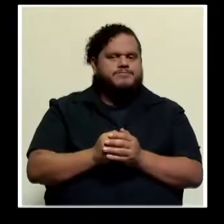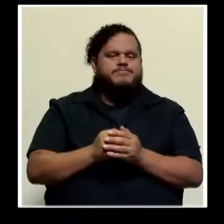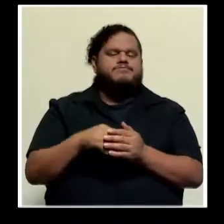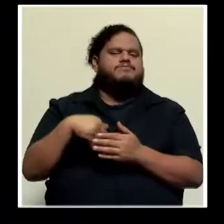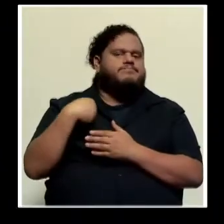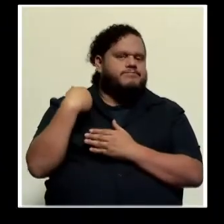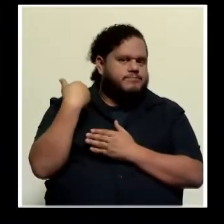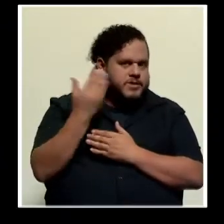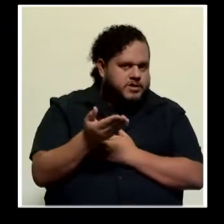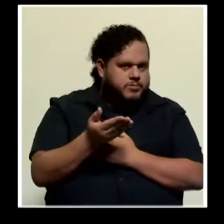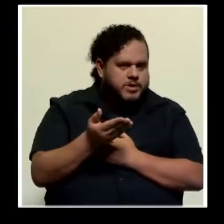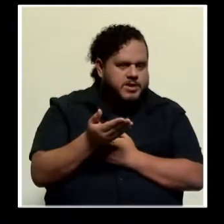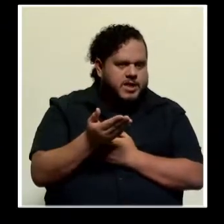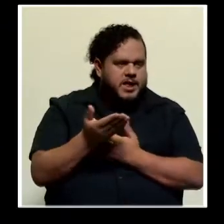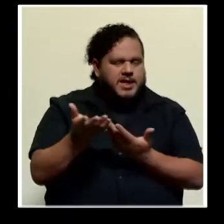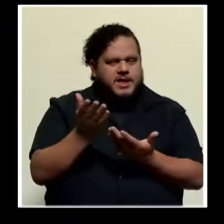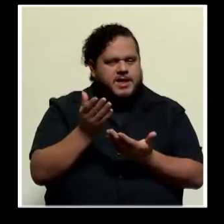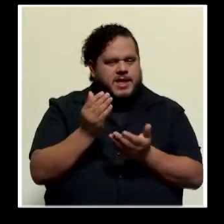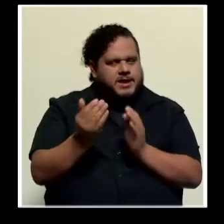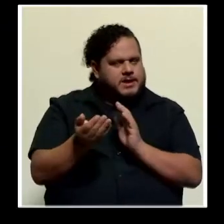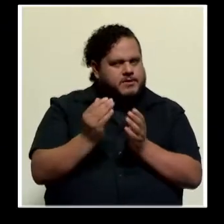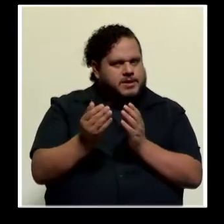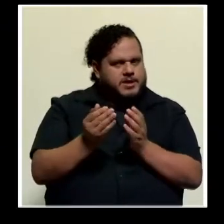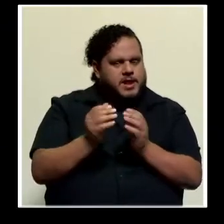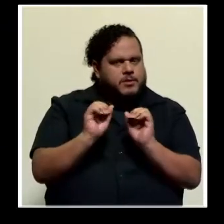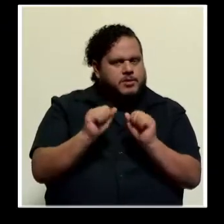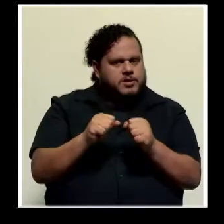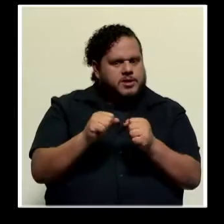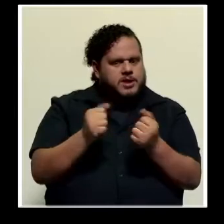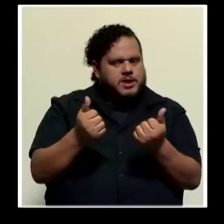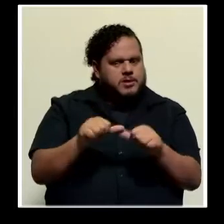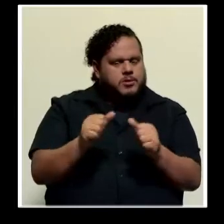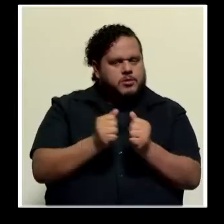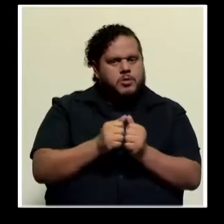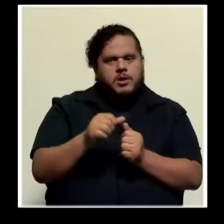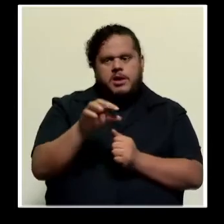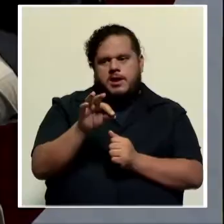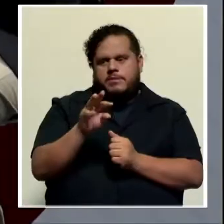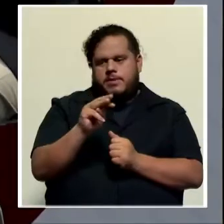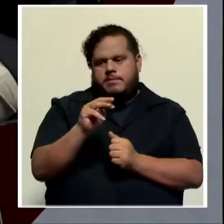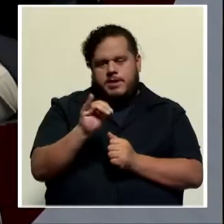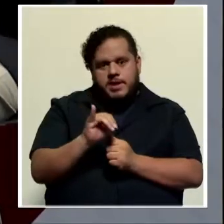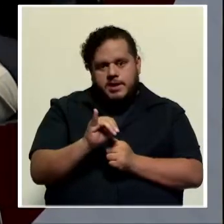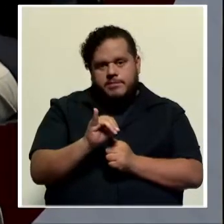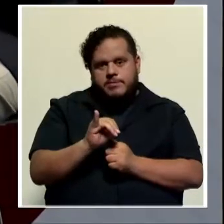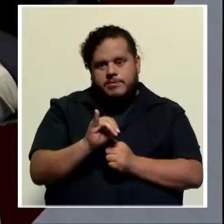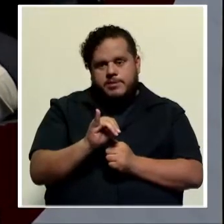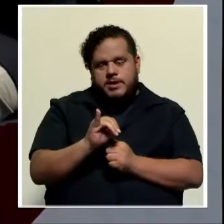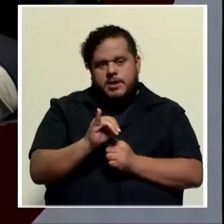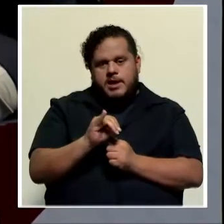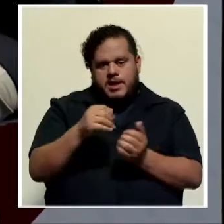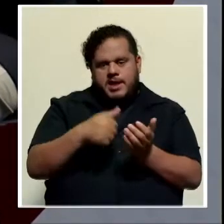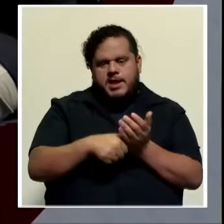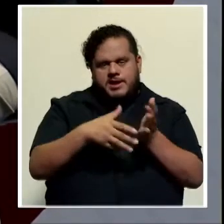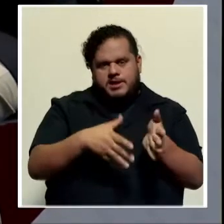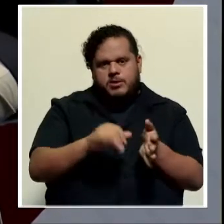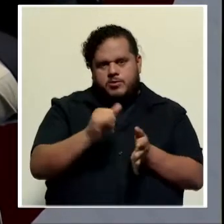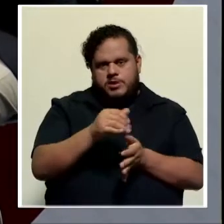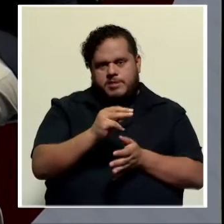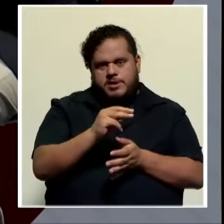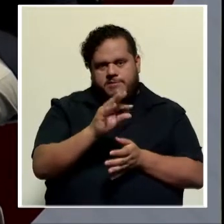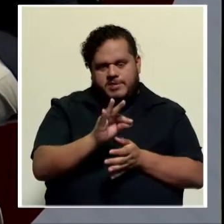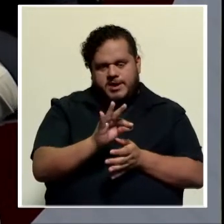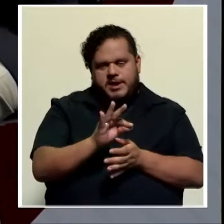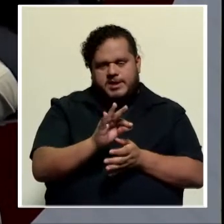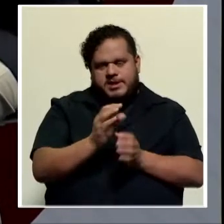que relativiza la posibilidad del acuerdo con el Fondo Monetario, el candidato relativiza la posibilidad del acuerdo con